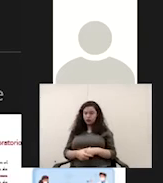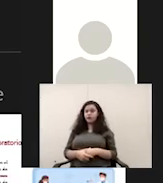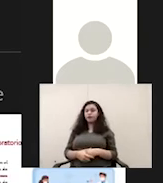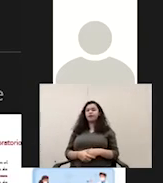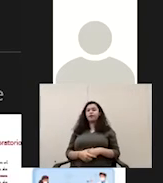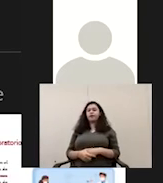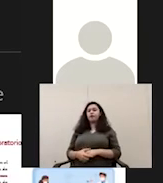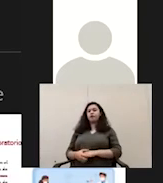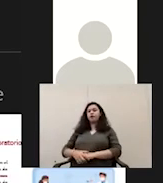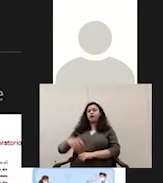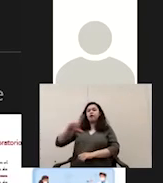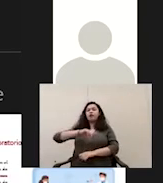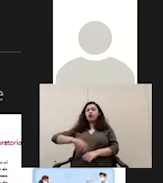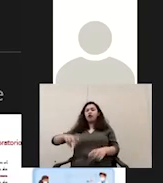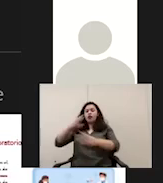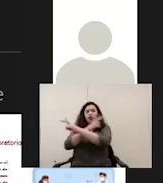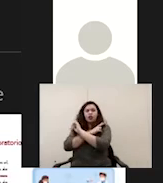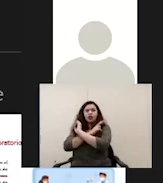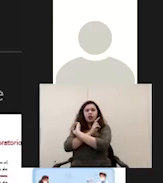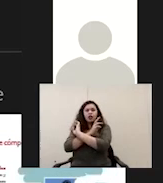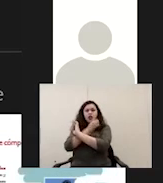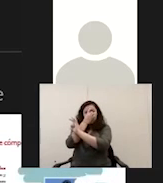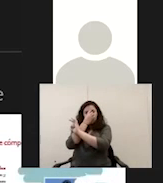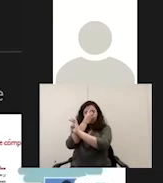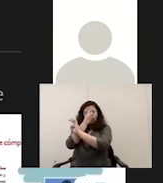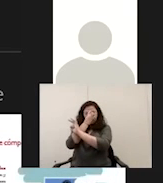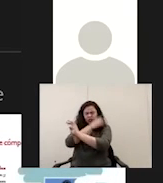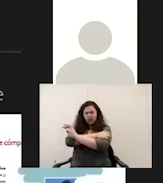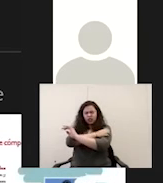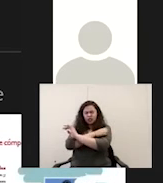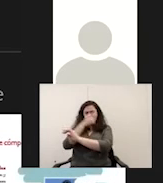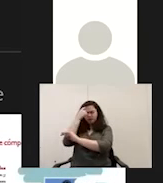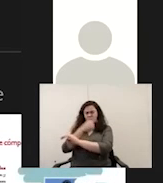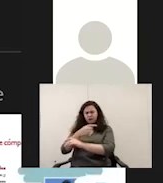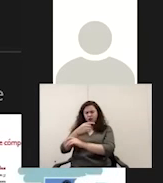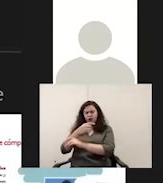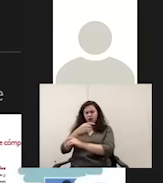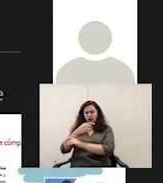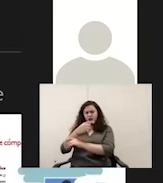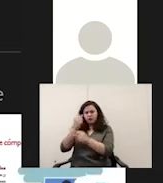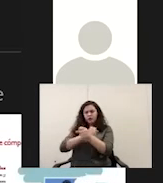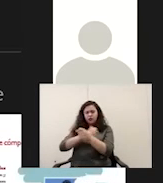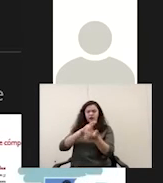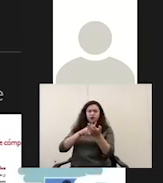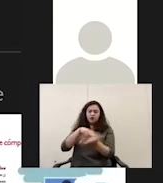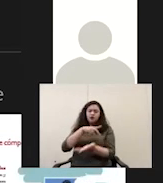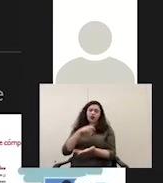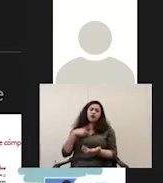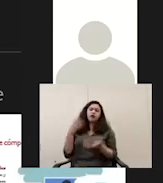ahí le tendrían que dar ustedes el valor que ustedes consideren para las prácticas. Tendrían que traer ya su